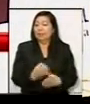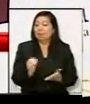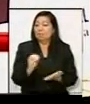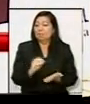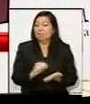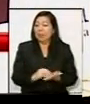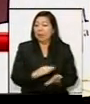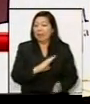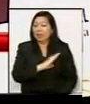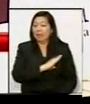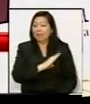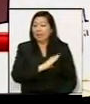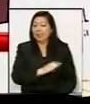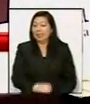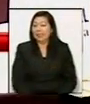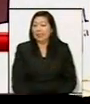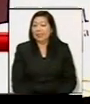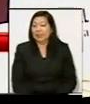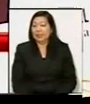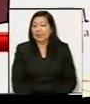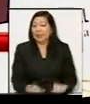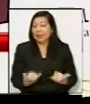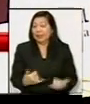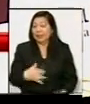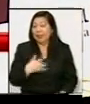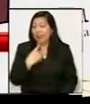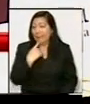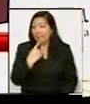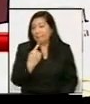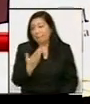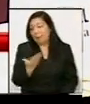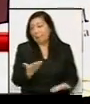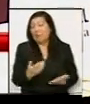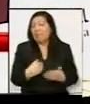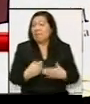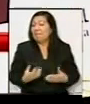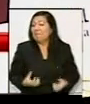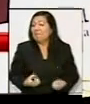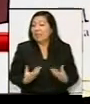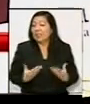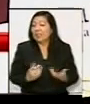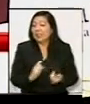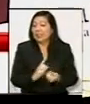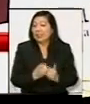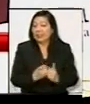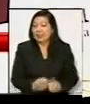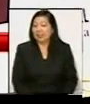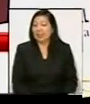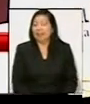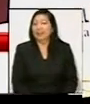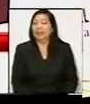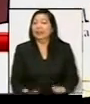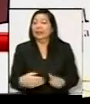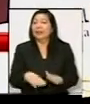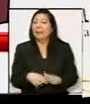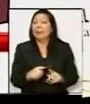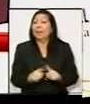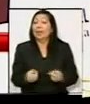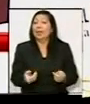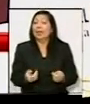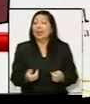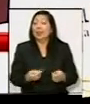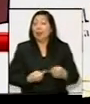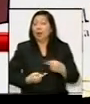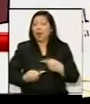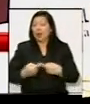más bien al fiscal este y en ese sentido me parece feliz la modificación que se introduce pero a renglón seguido